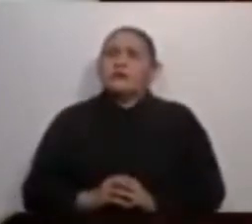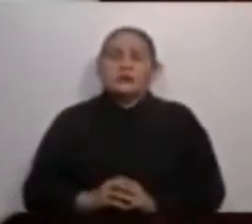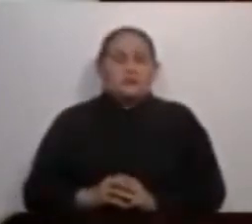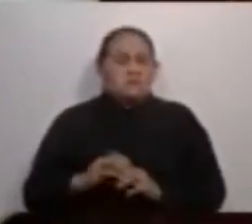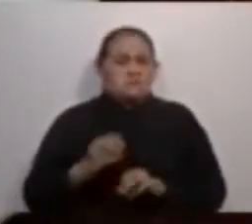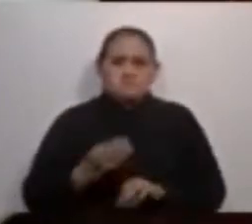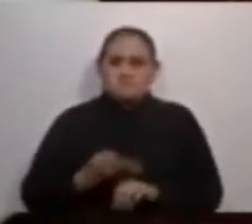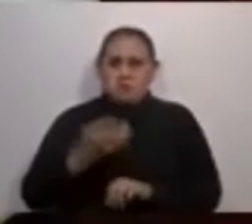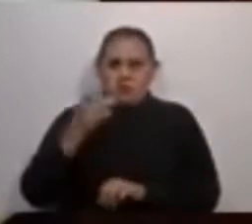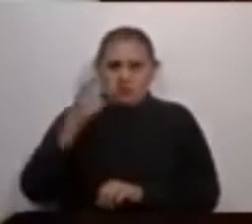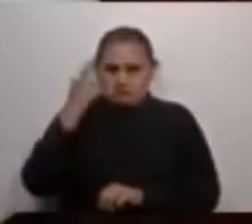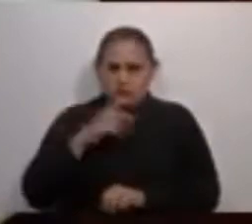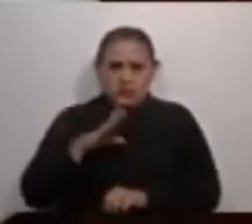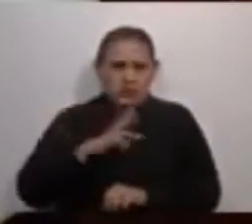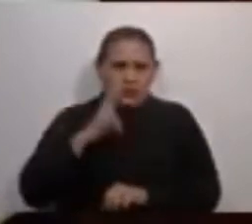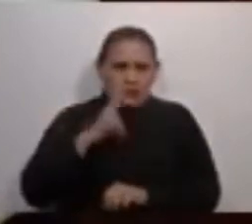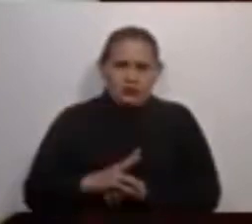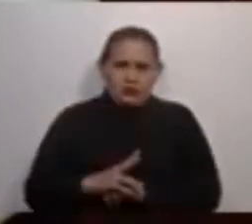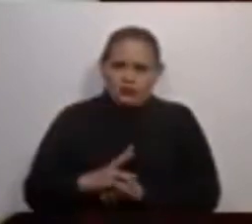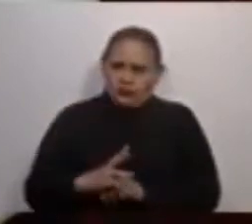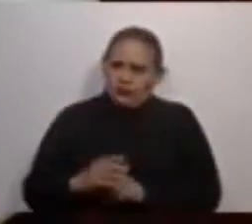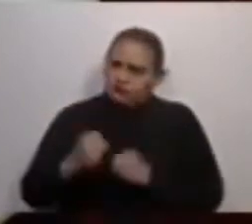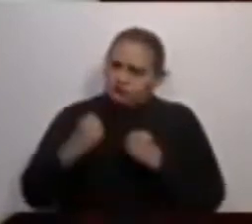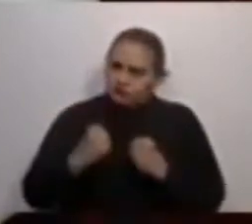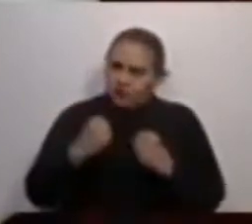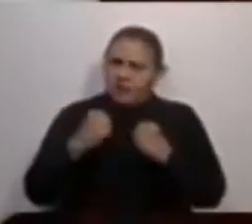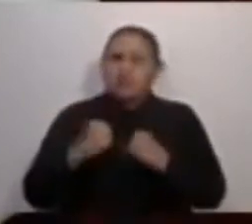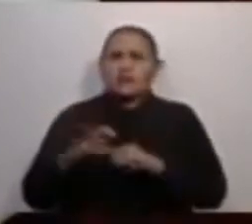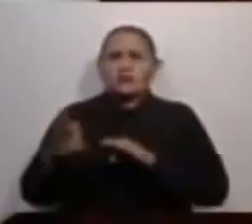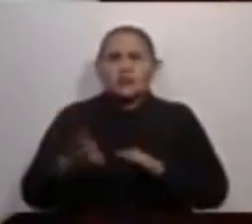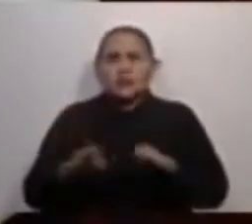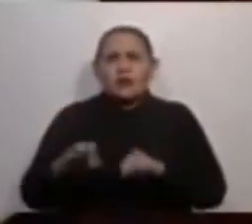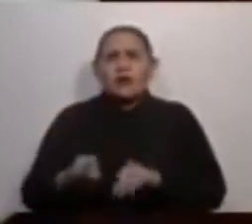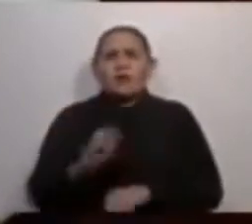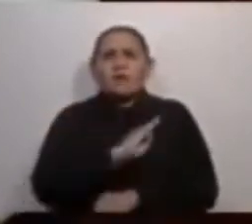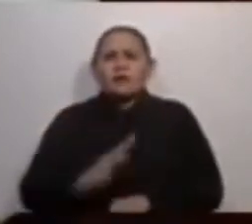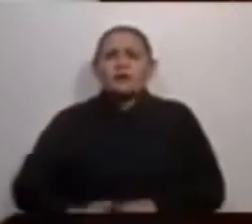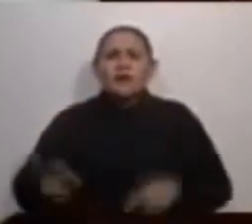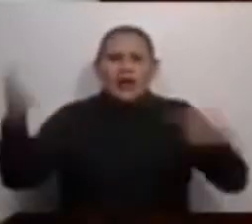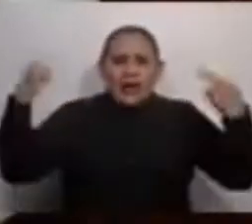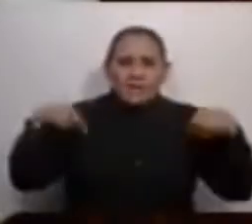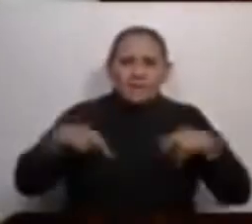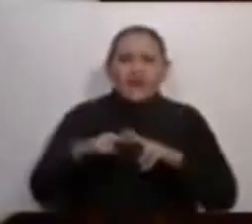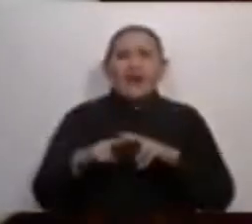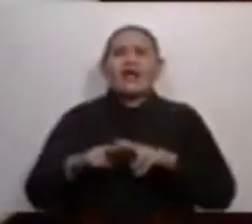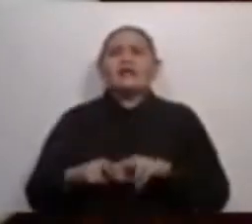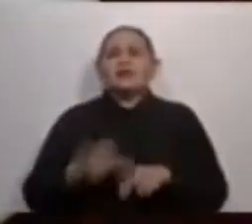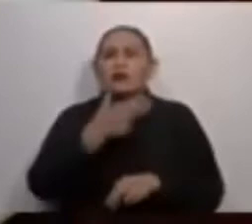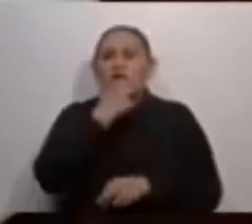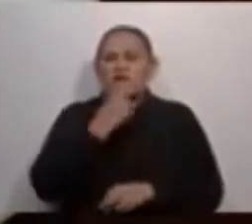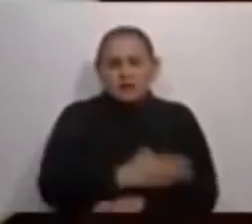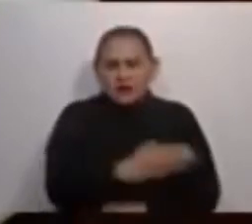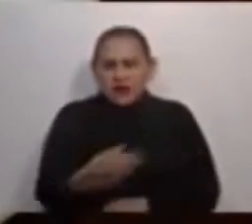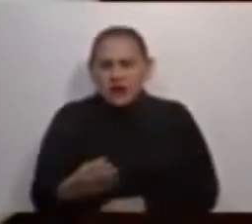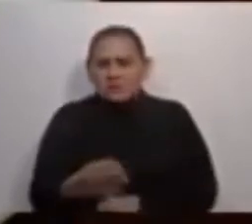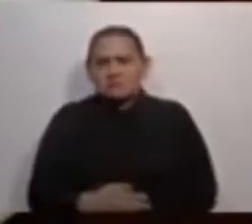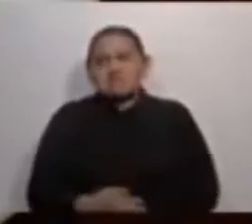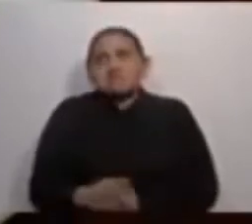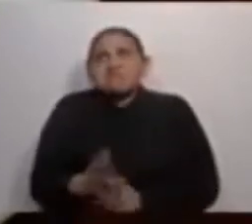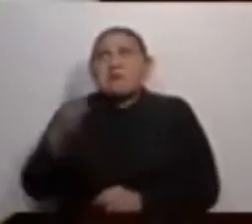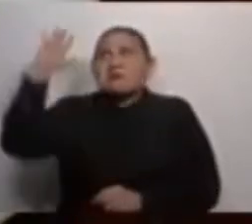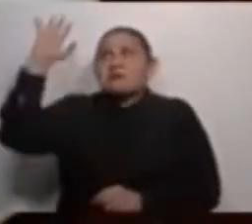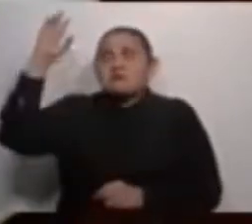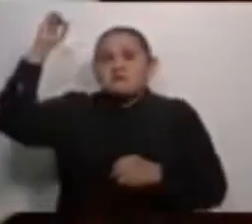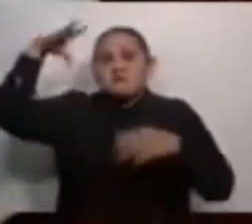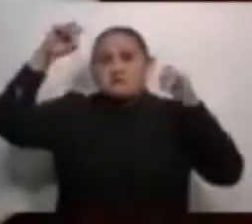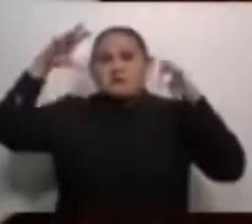noche. He visto la fuerza en trabajadores municipales, en maestros, en campesinos que sin importar el sol o la lluvia